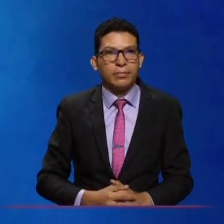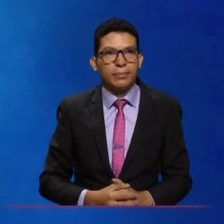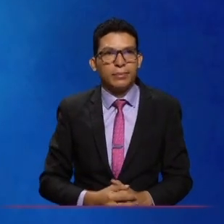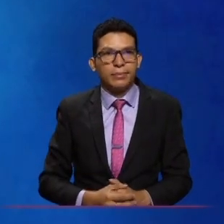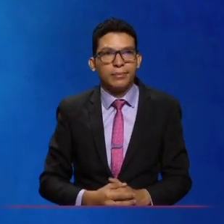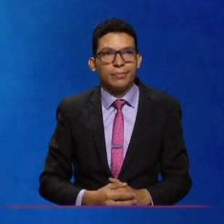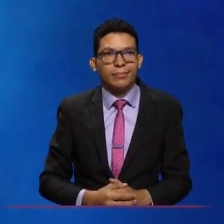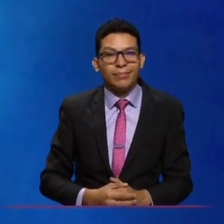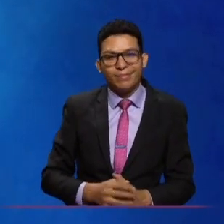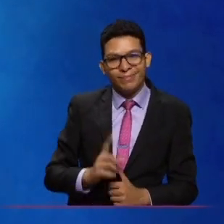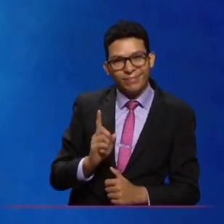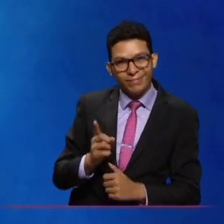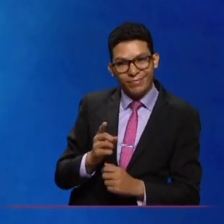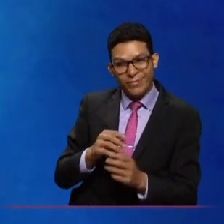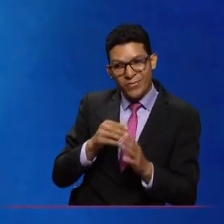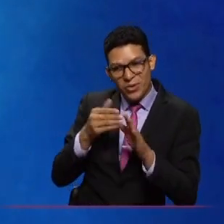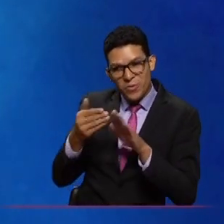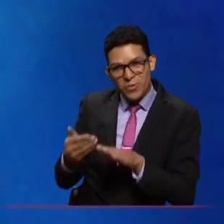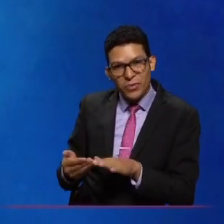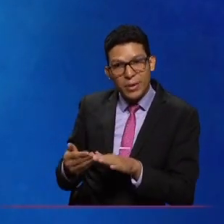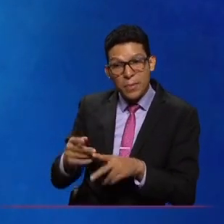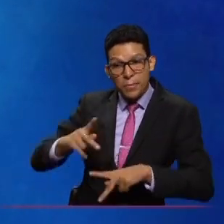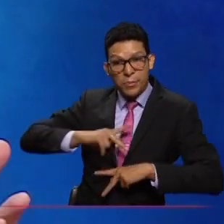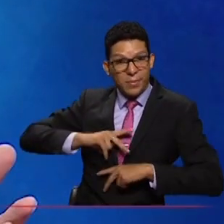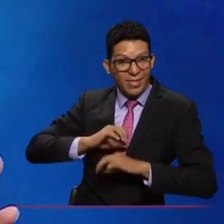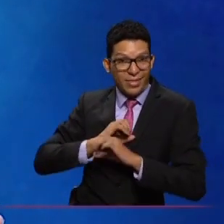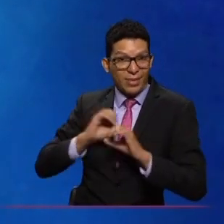cuando ese causante no deja bienes, pues